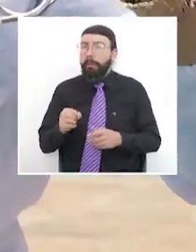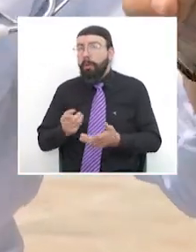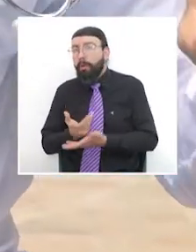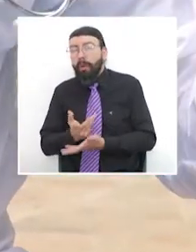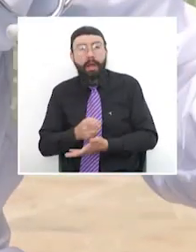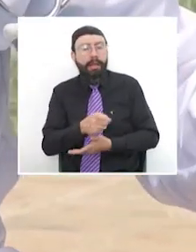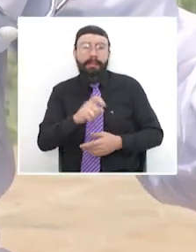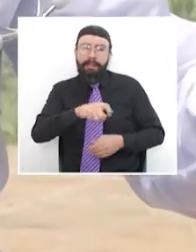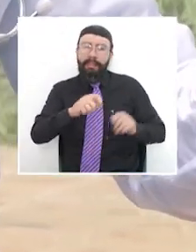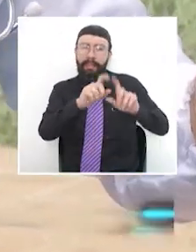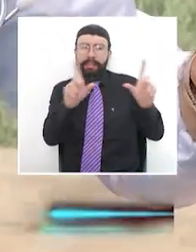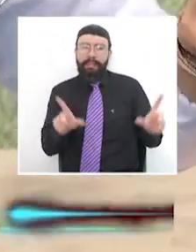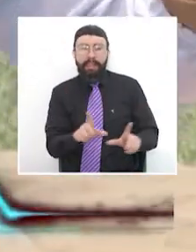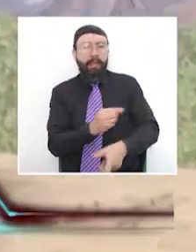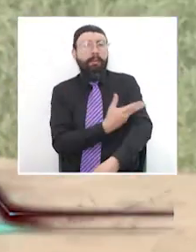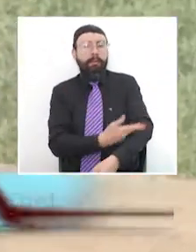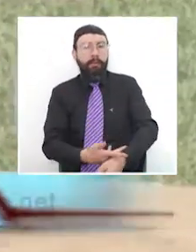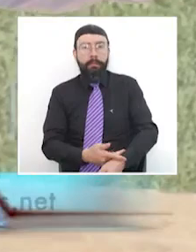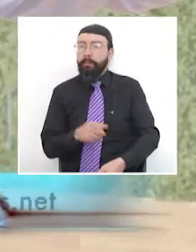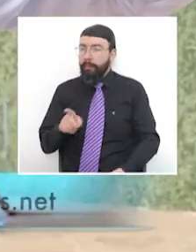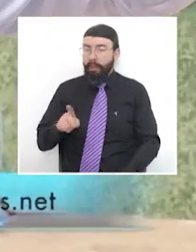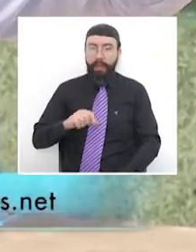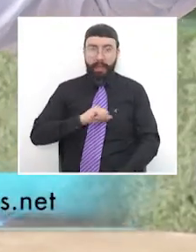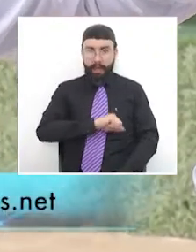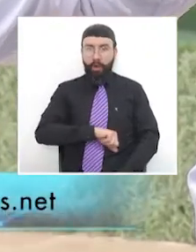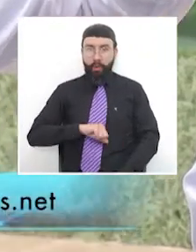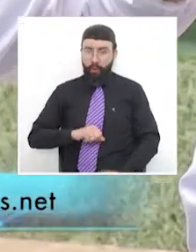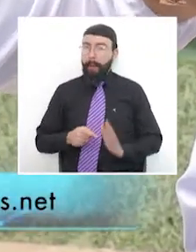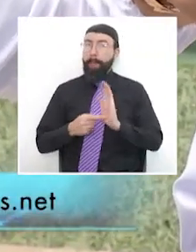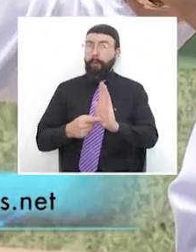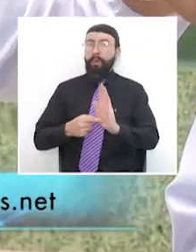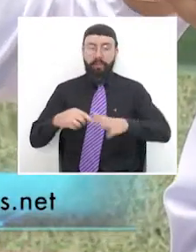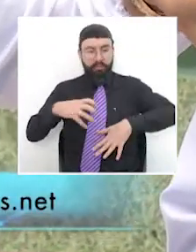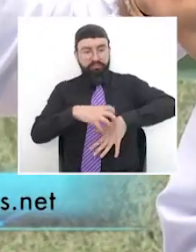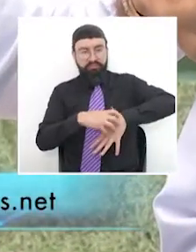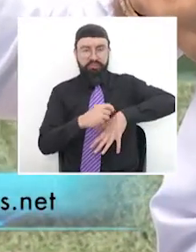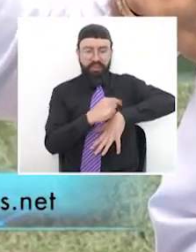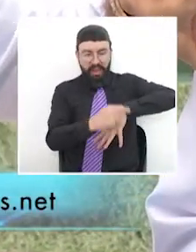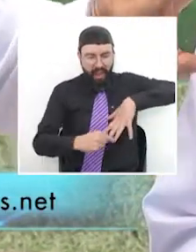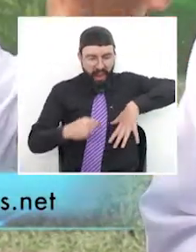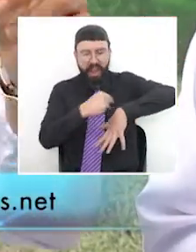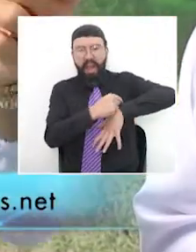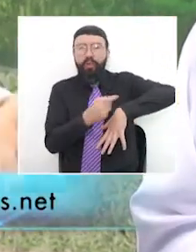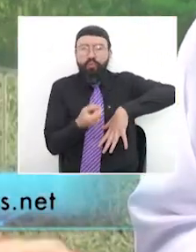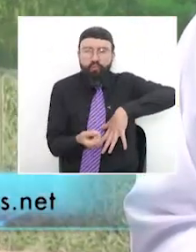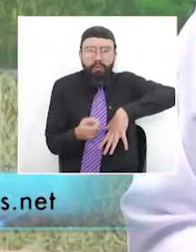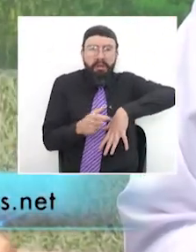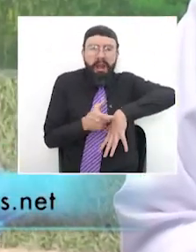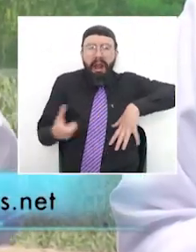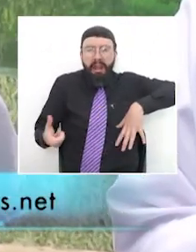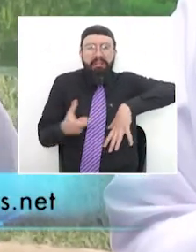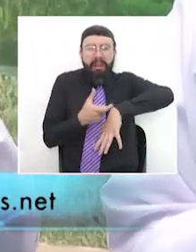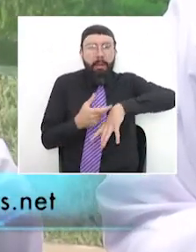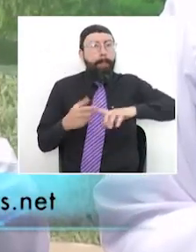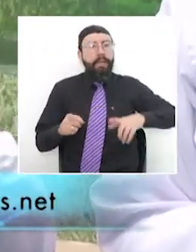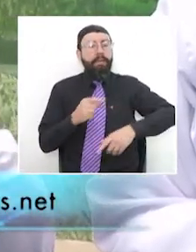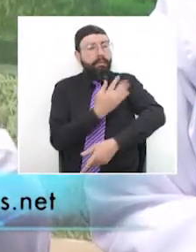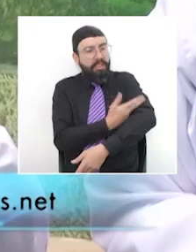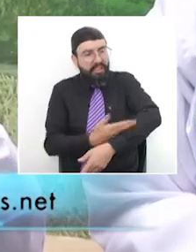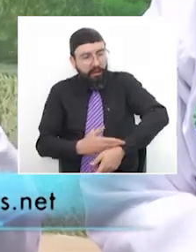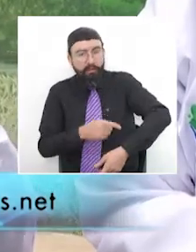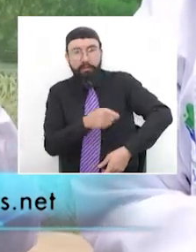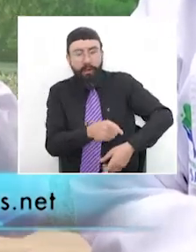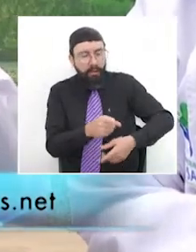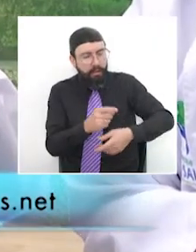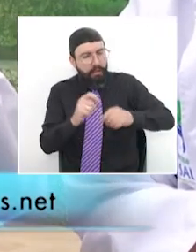porque la ecografía nos muestra la forma, tumor, tamaño, todo lo que hay, pero el de sangre nos dice cómo